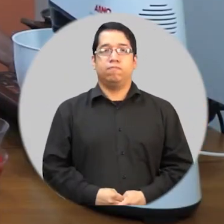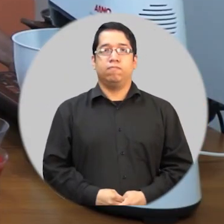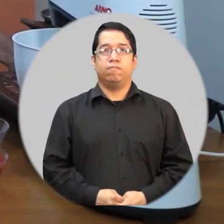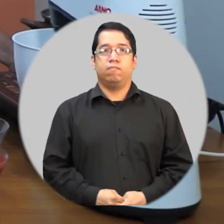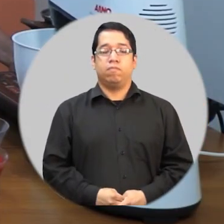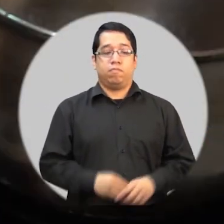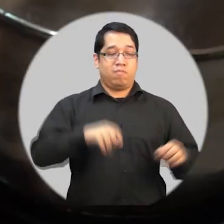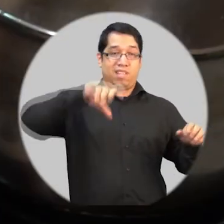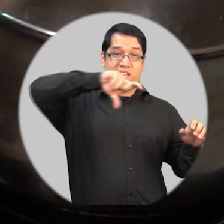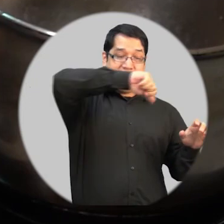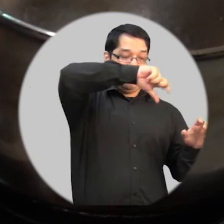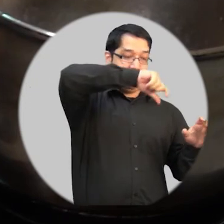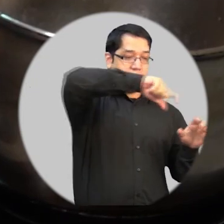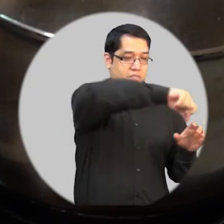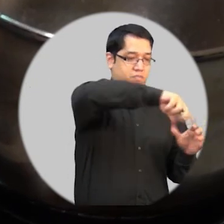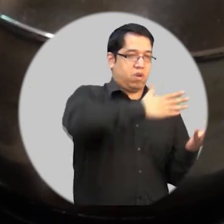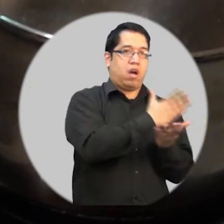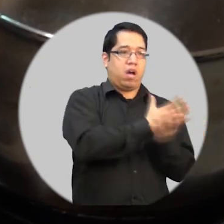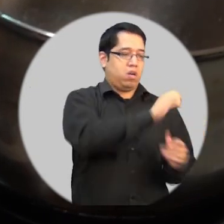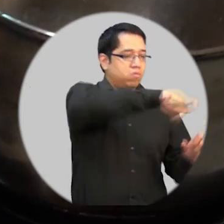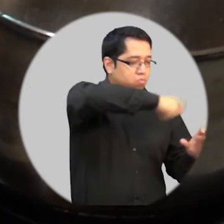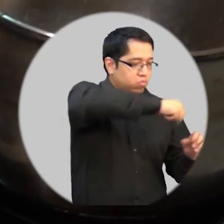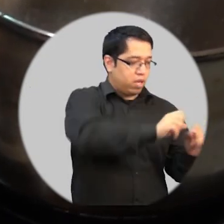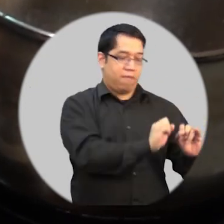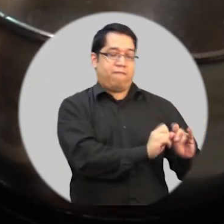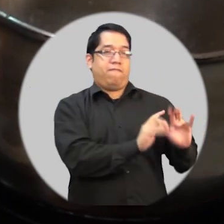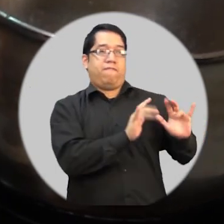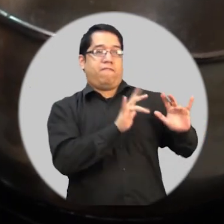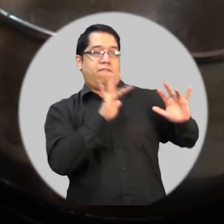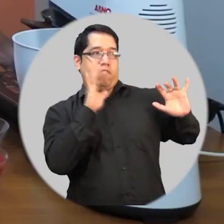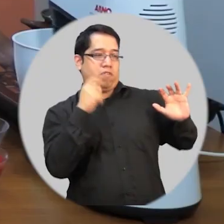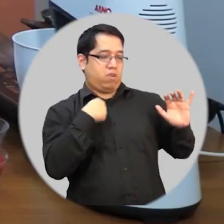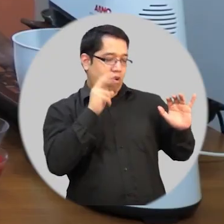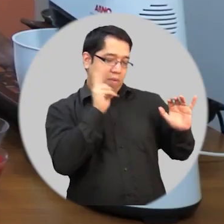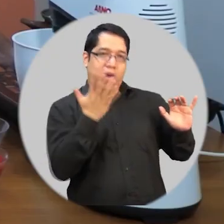El limón hace que brille la preparación, que tenga un color más blanco.